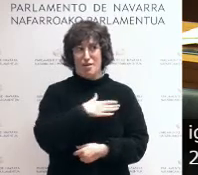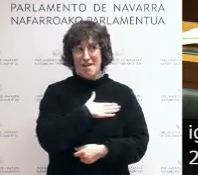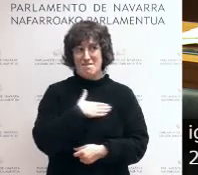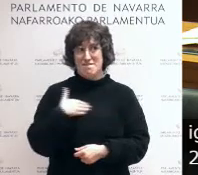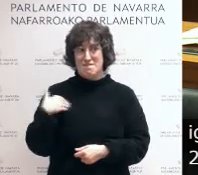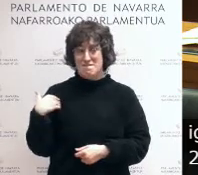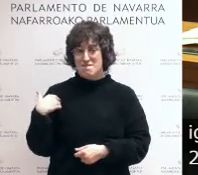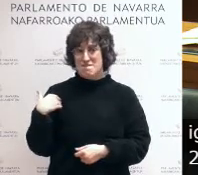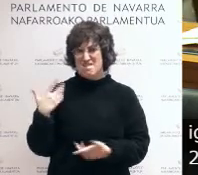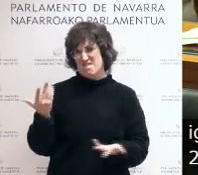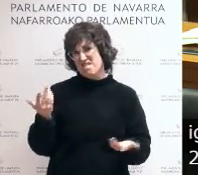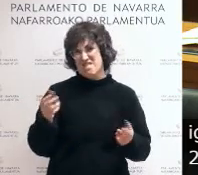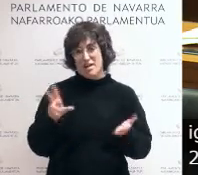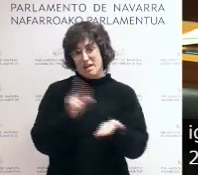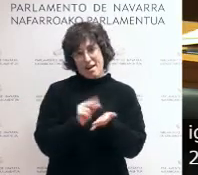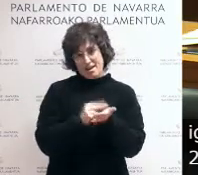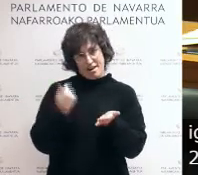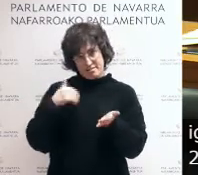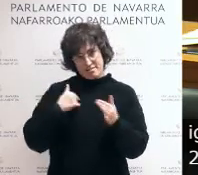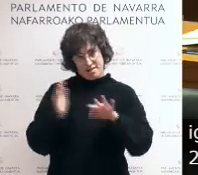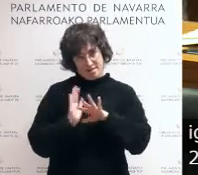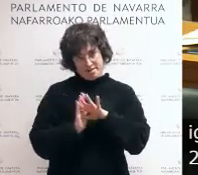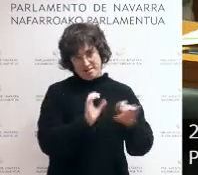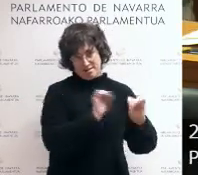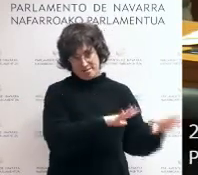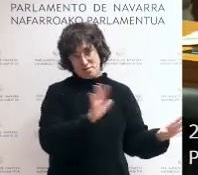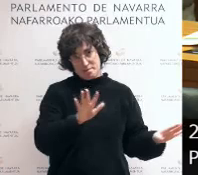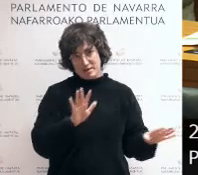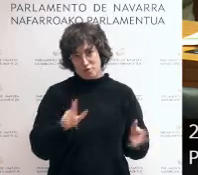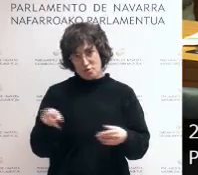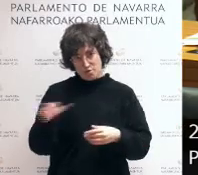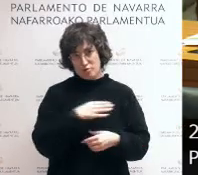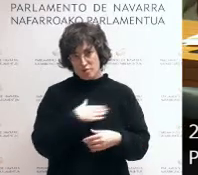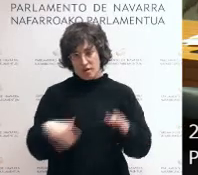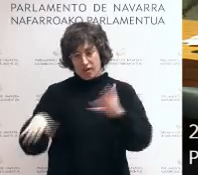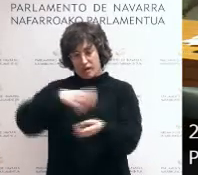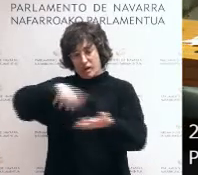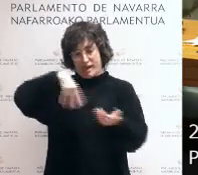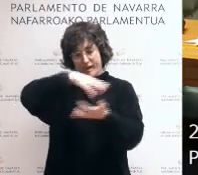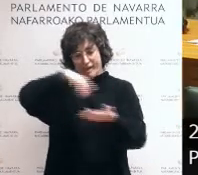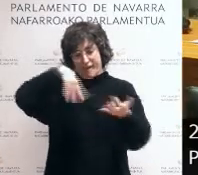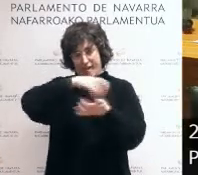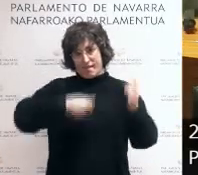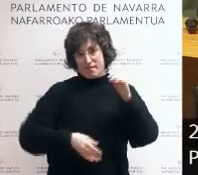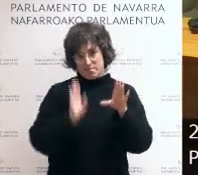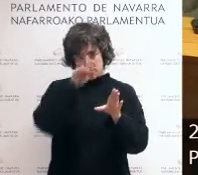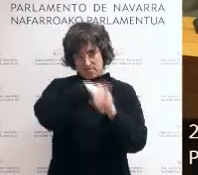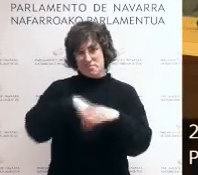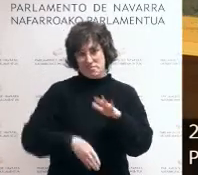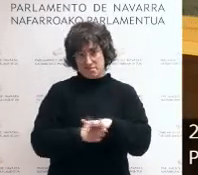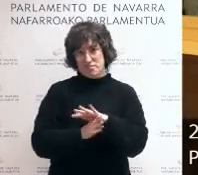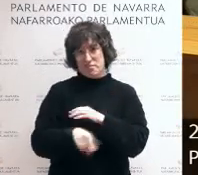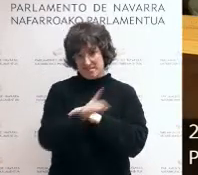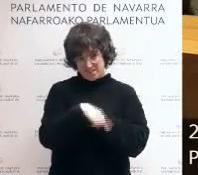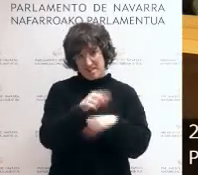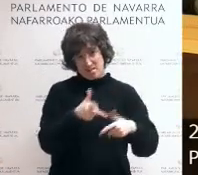seguir con el ejemplo de la rana, seguir navegando en la ciénaga en la que les ha metido quienes les ha puesto también, quienes les ha permitido estar